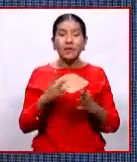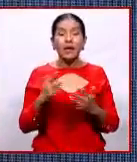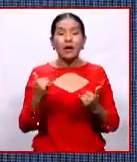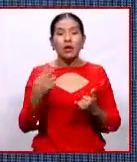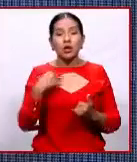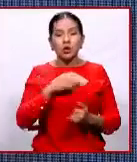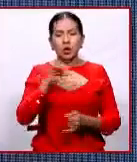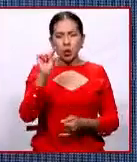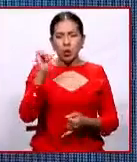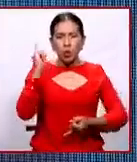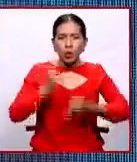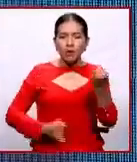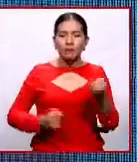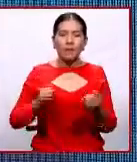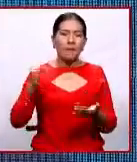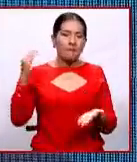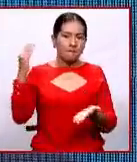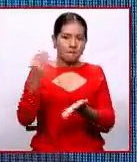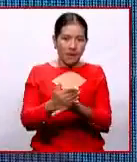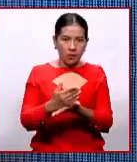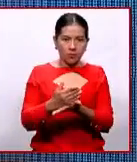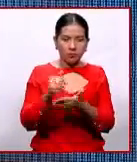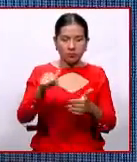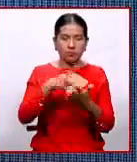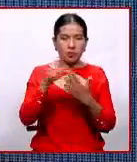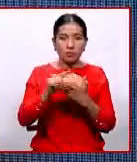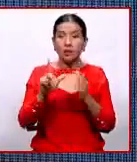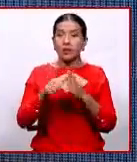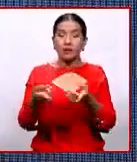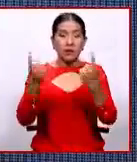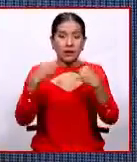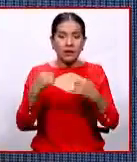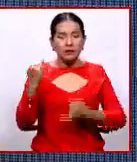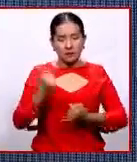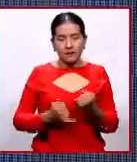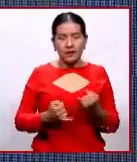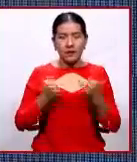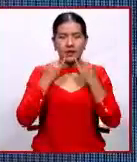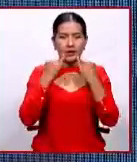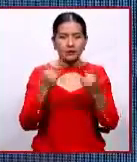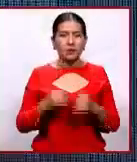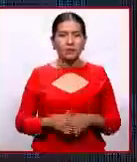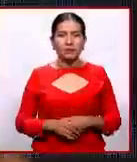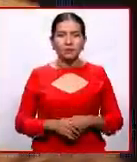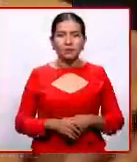nosotros vamos a marcar una última pausa en nuestro programa. Al volver estamos ya con la recta final.